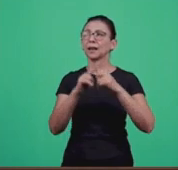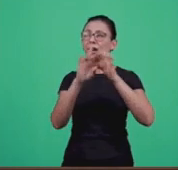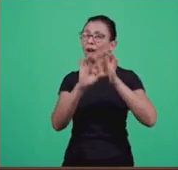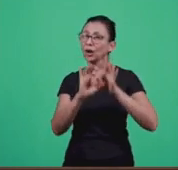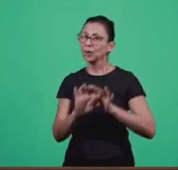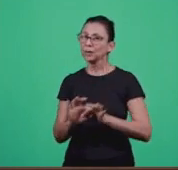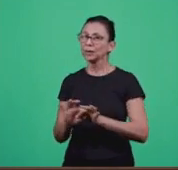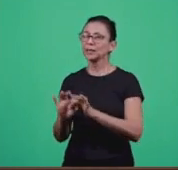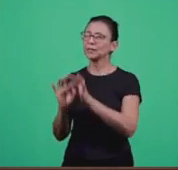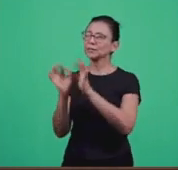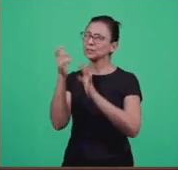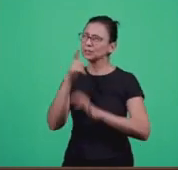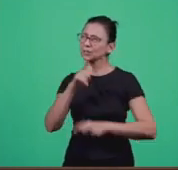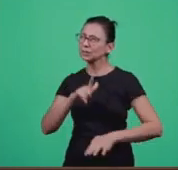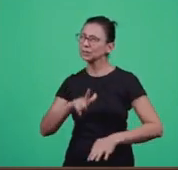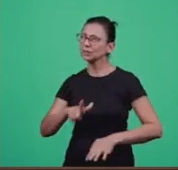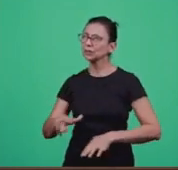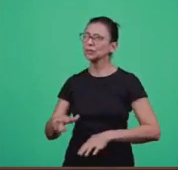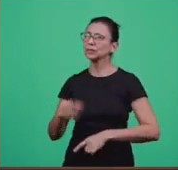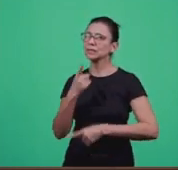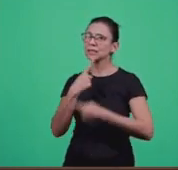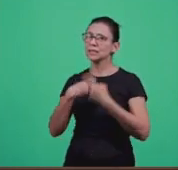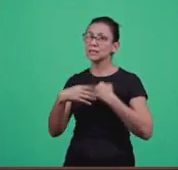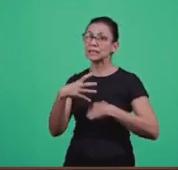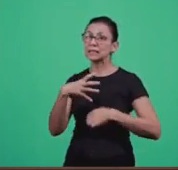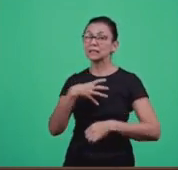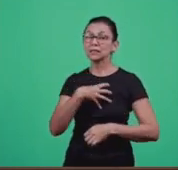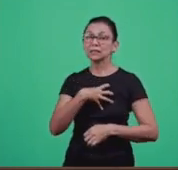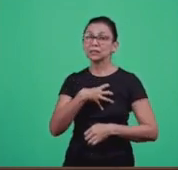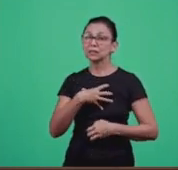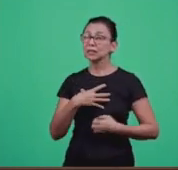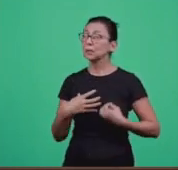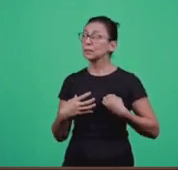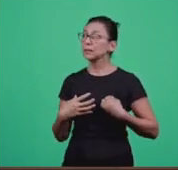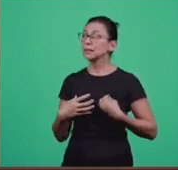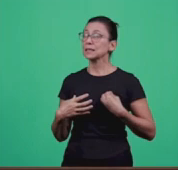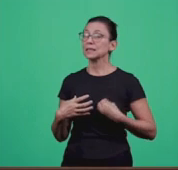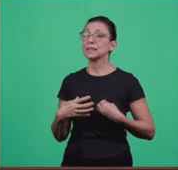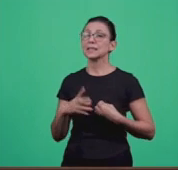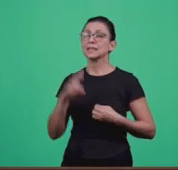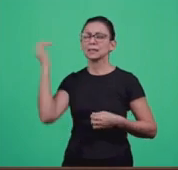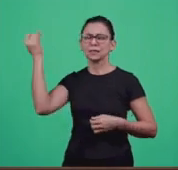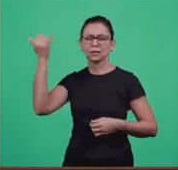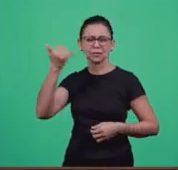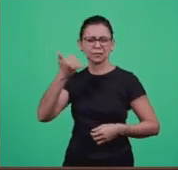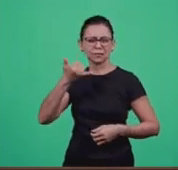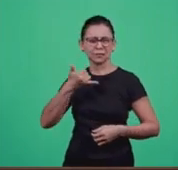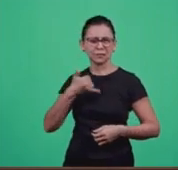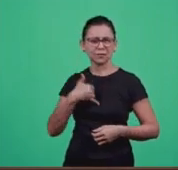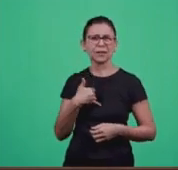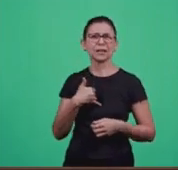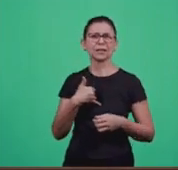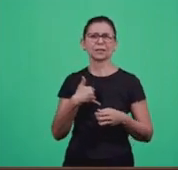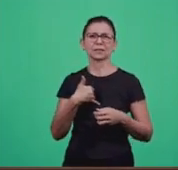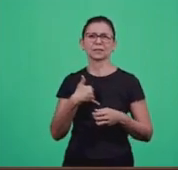nuestras vidas, nuestra comunión contigo. Haznos sentir tu presencia, oír tu